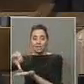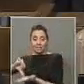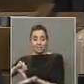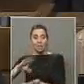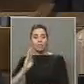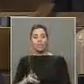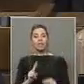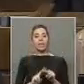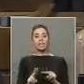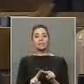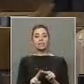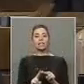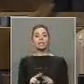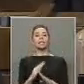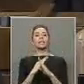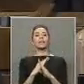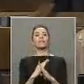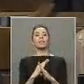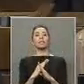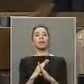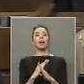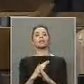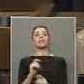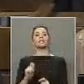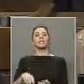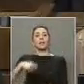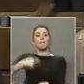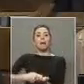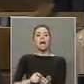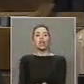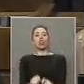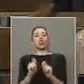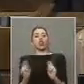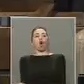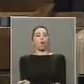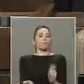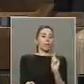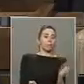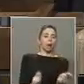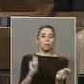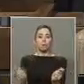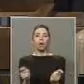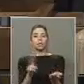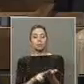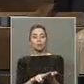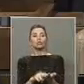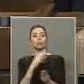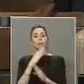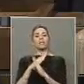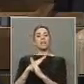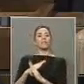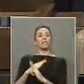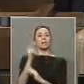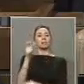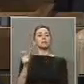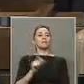para evitar la doble tributación y para evitar la evasión tributaria.